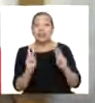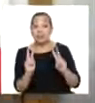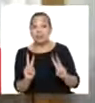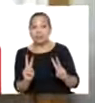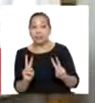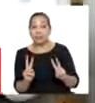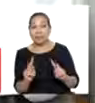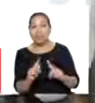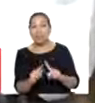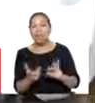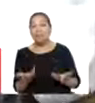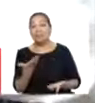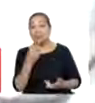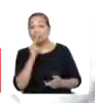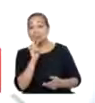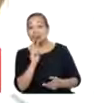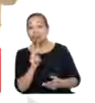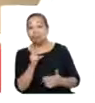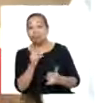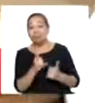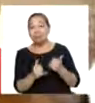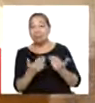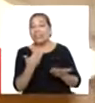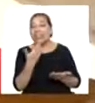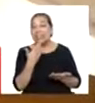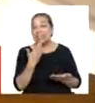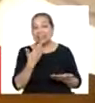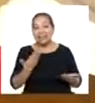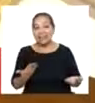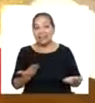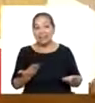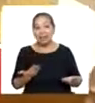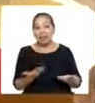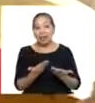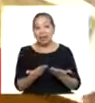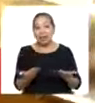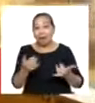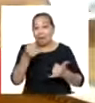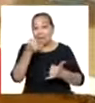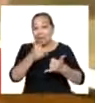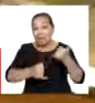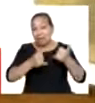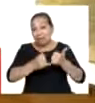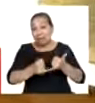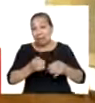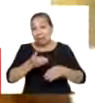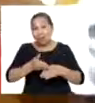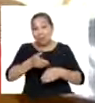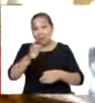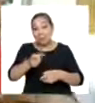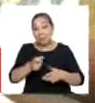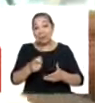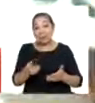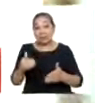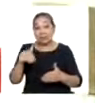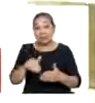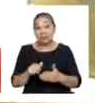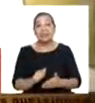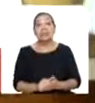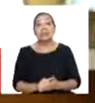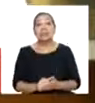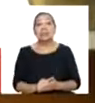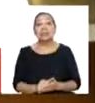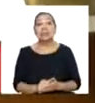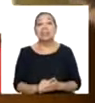de mi compañero Rafael Palacios, vamos a ver finalmente los productos que estas personas que se inscriben a este